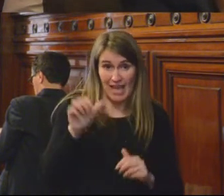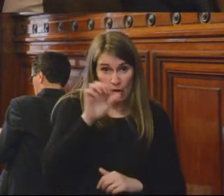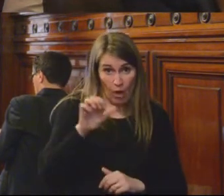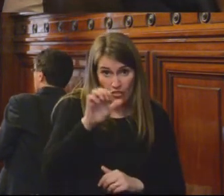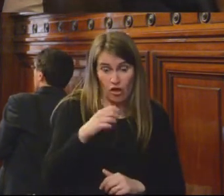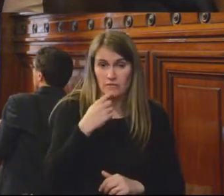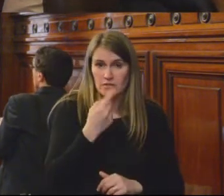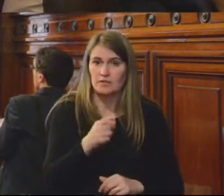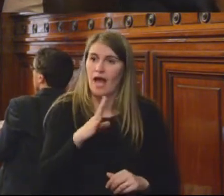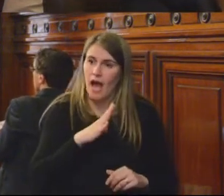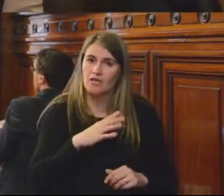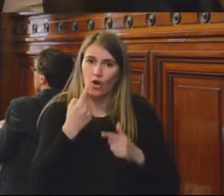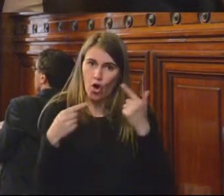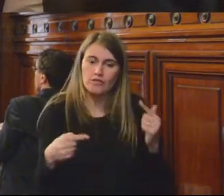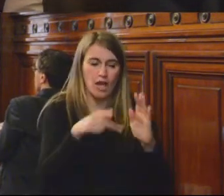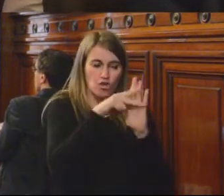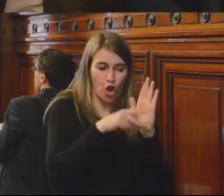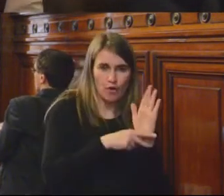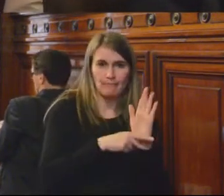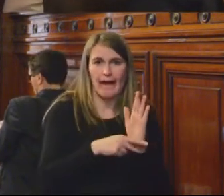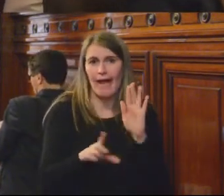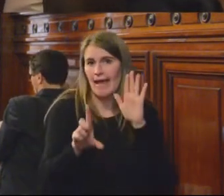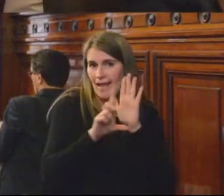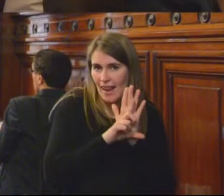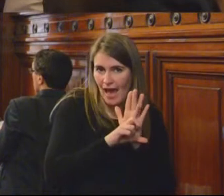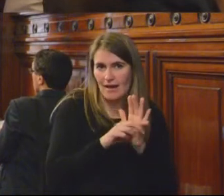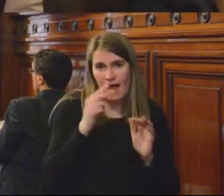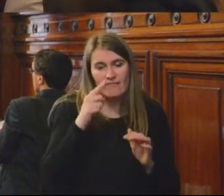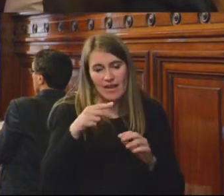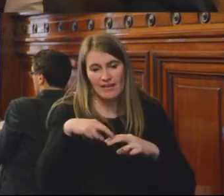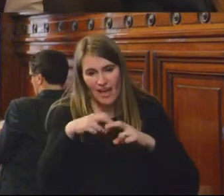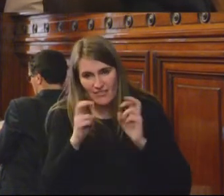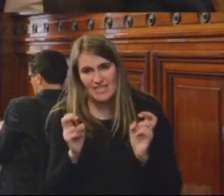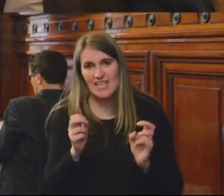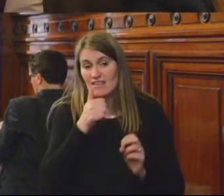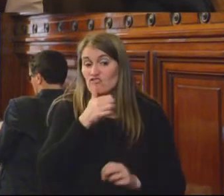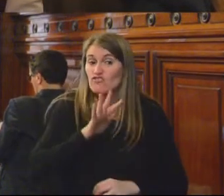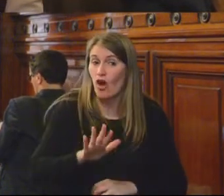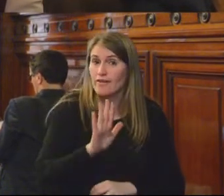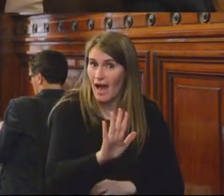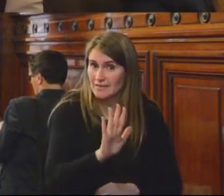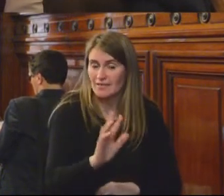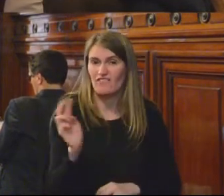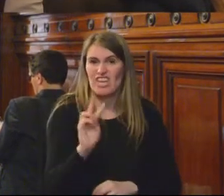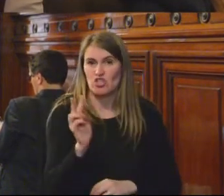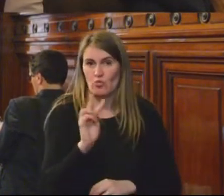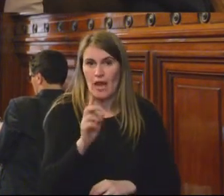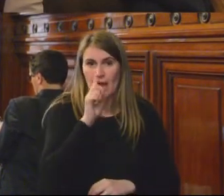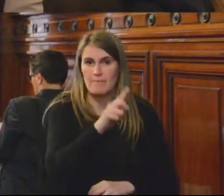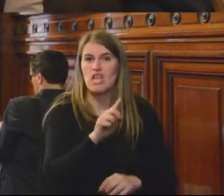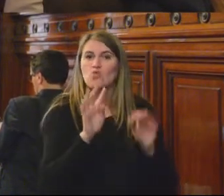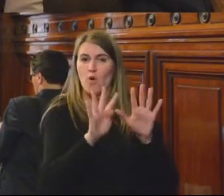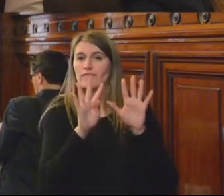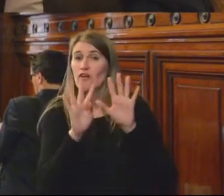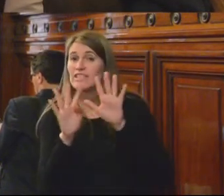actos normativos, de legislar. Revísese la experiencia histórica de Venezuela, como en el año 1999,